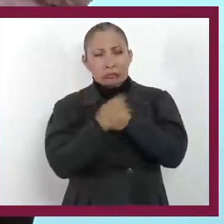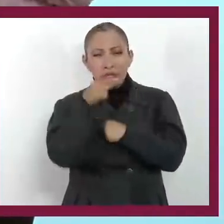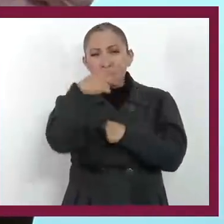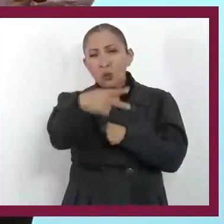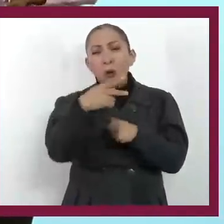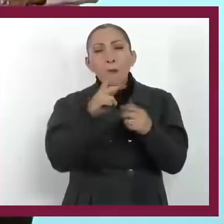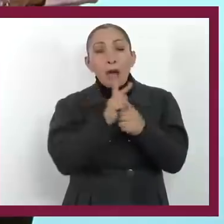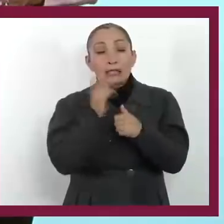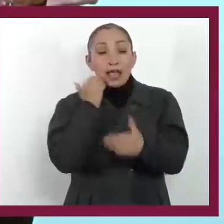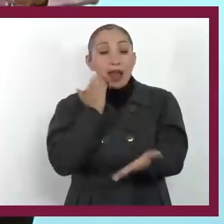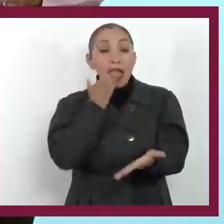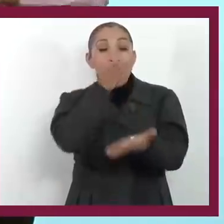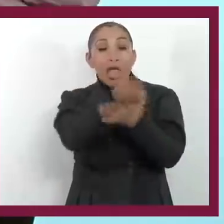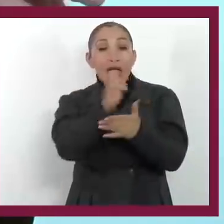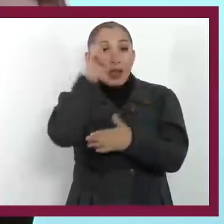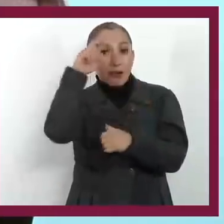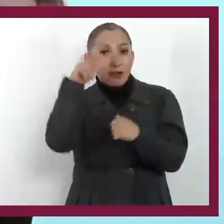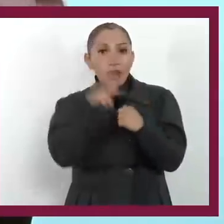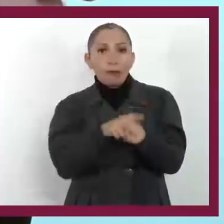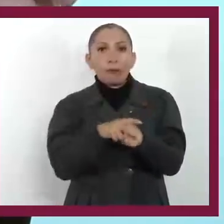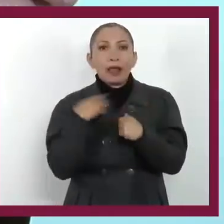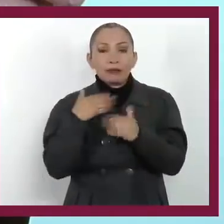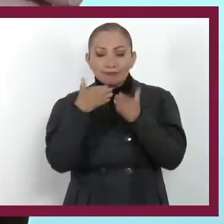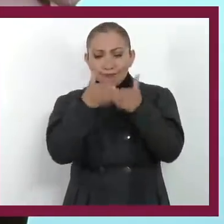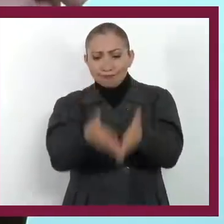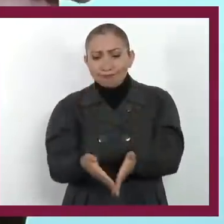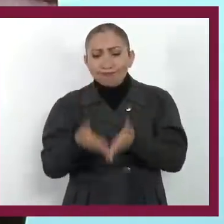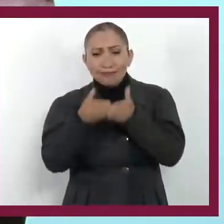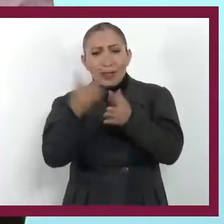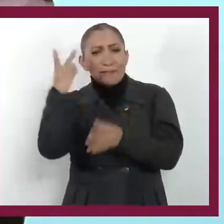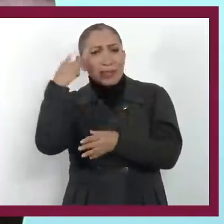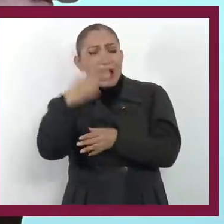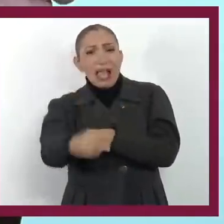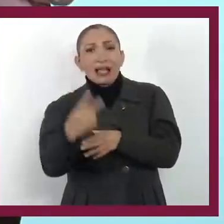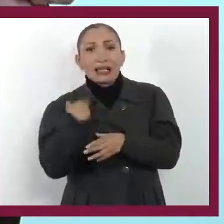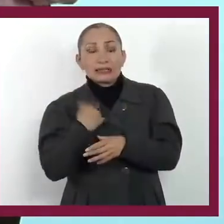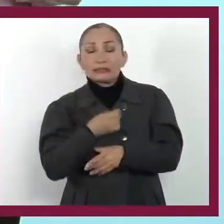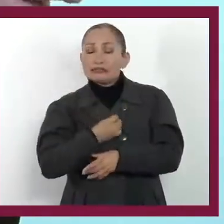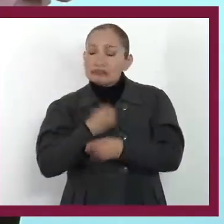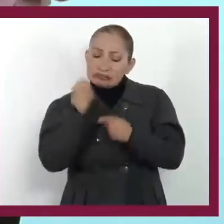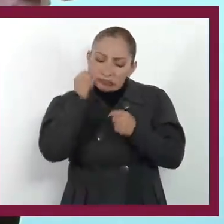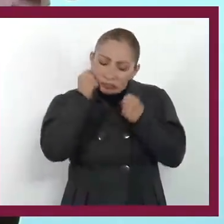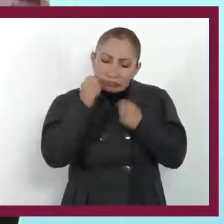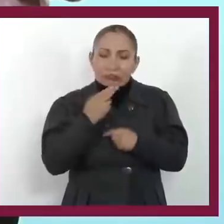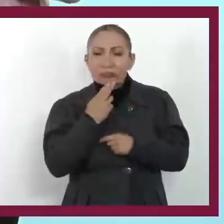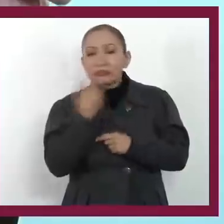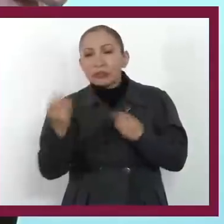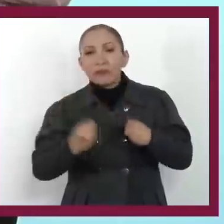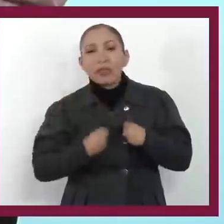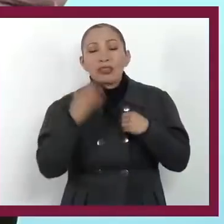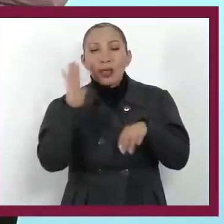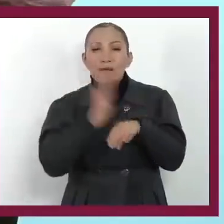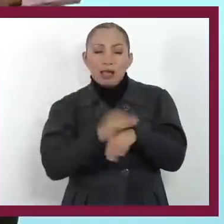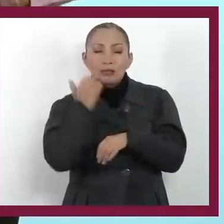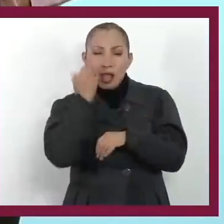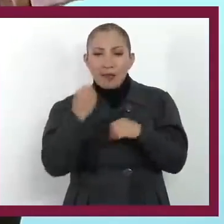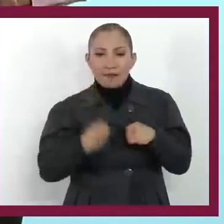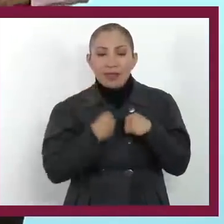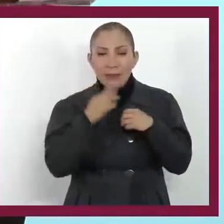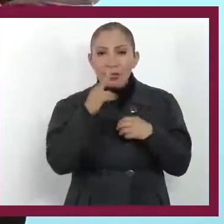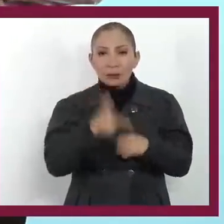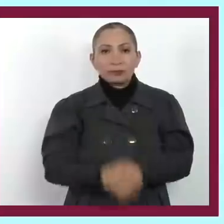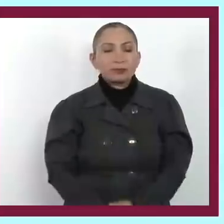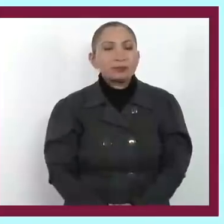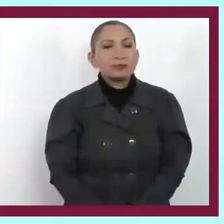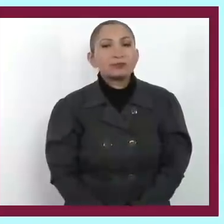que intentan llegar a Europa, se embarcan en viajes en los que se juegan la vida en busca de más y mejores